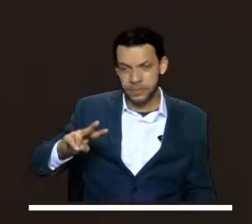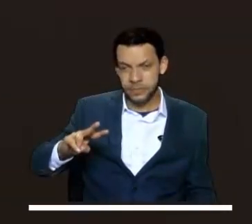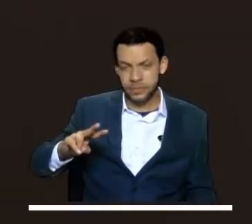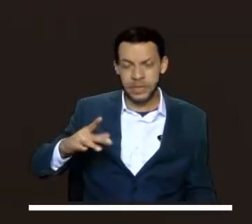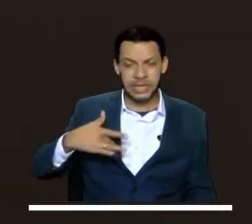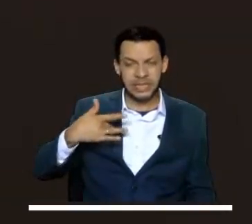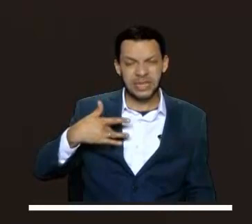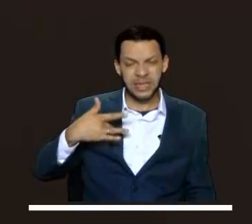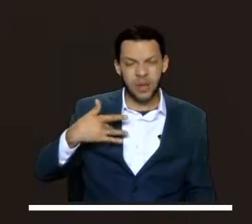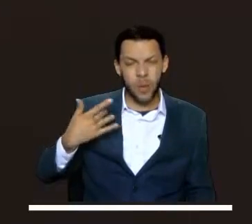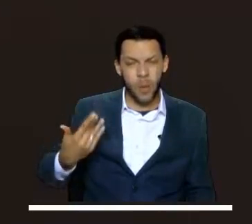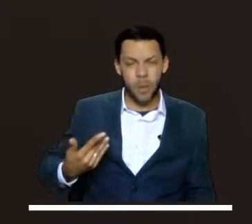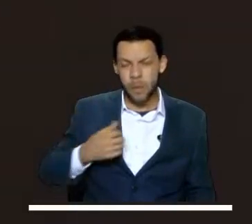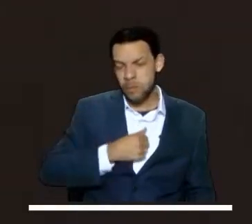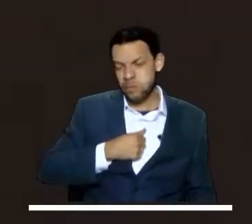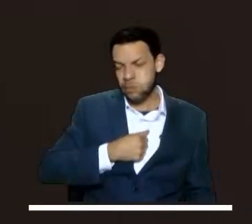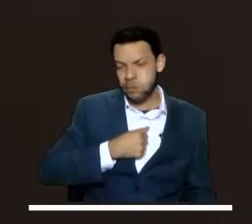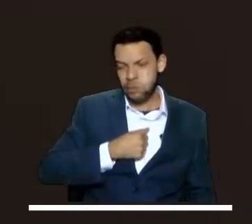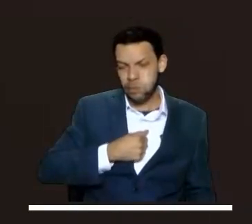favor.